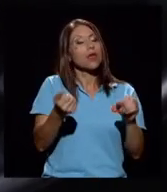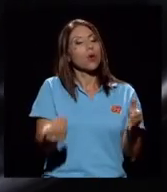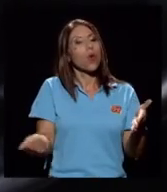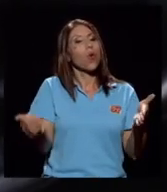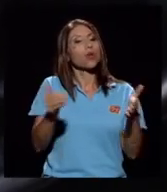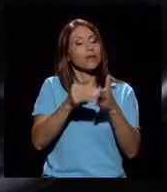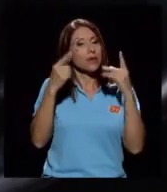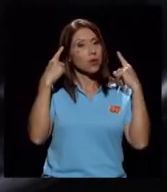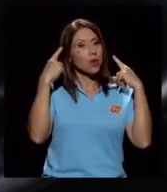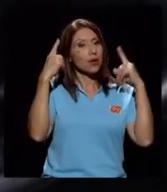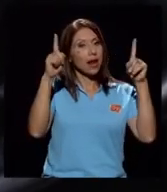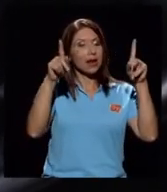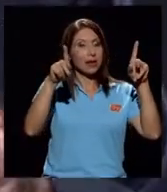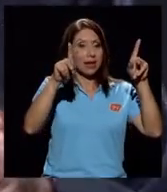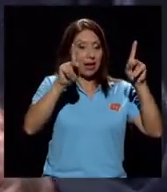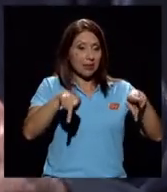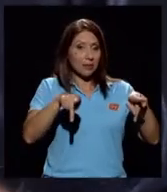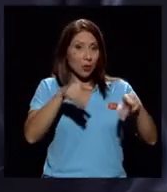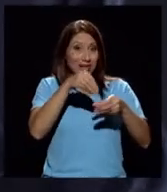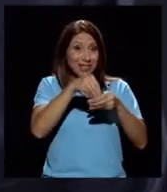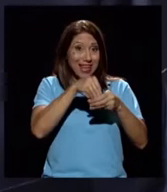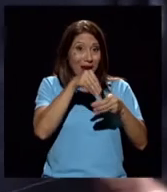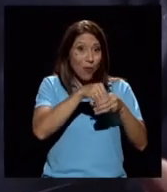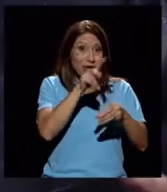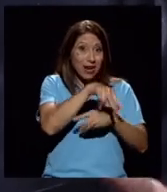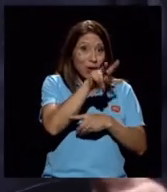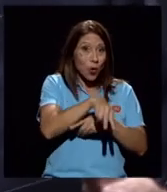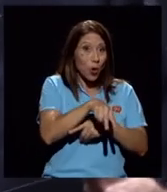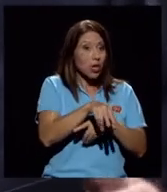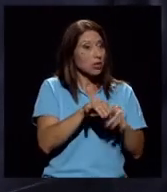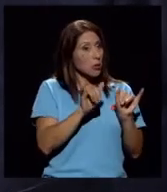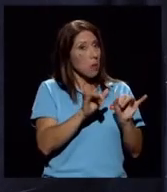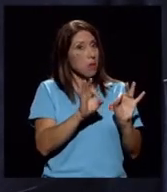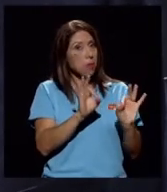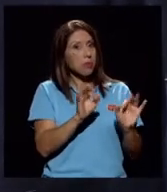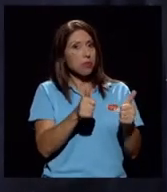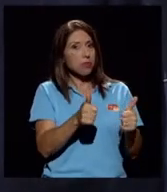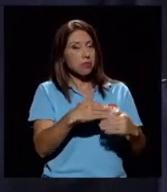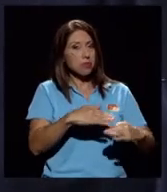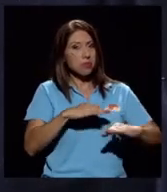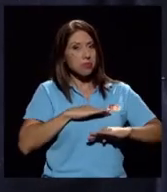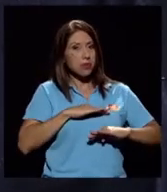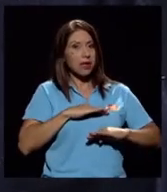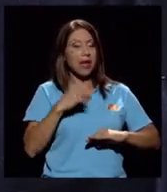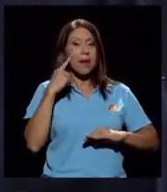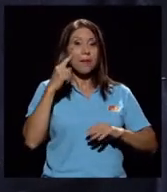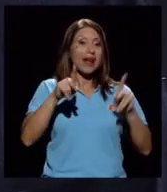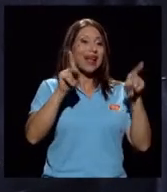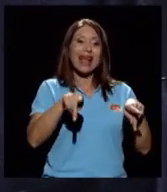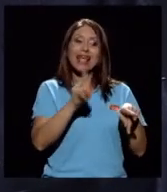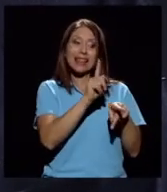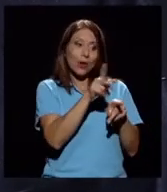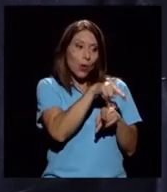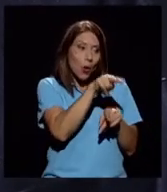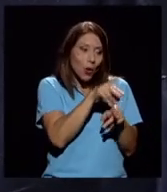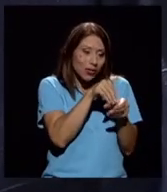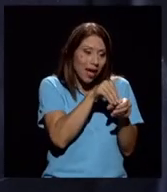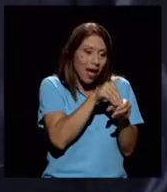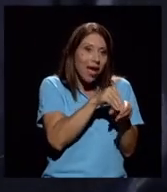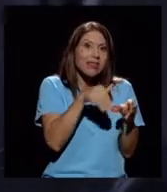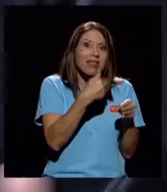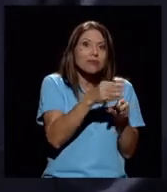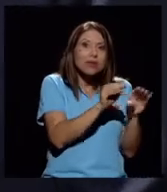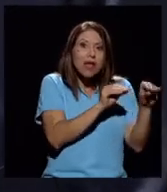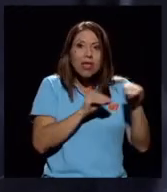de quienes ahorran en colones para que la gente no se pase este como lo han hecho ahorrar mucho en colones verdad